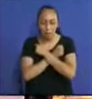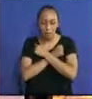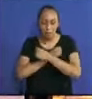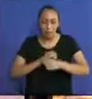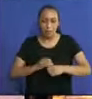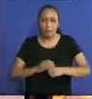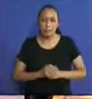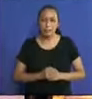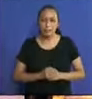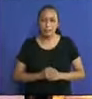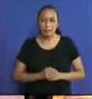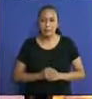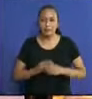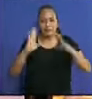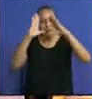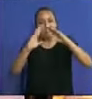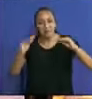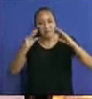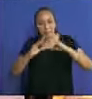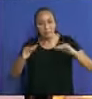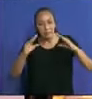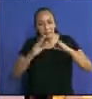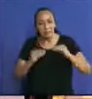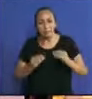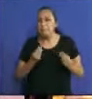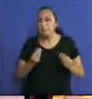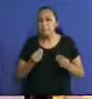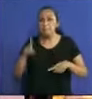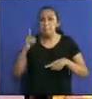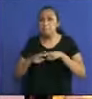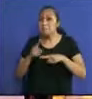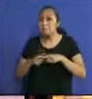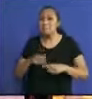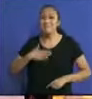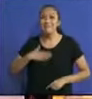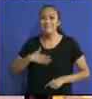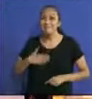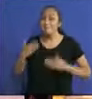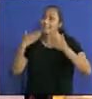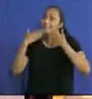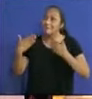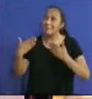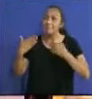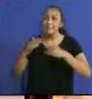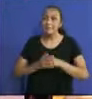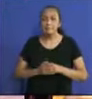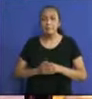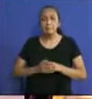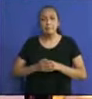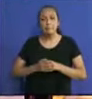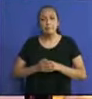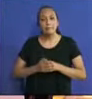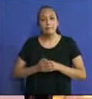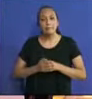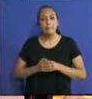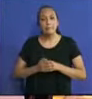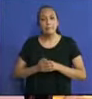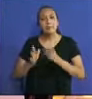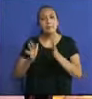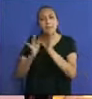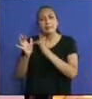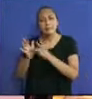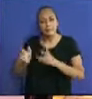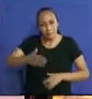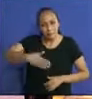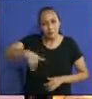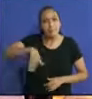la Navidad es la celebración gozosa y agradecida del nacimiento de nuestro Señor